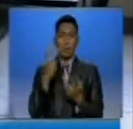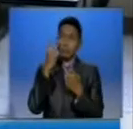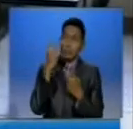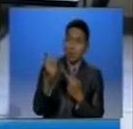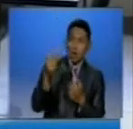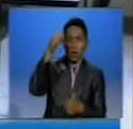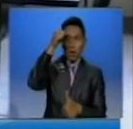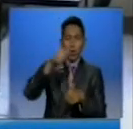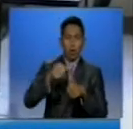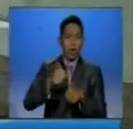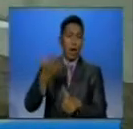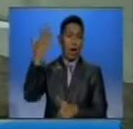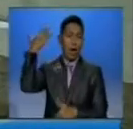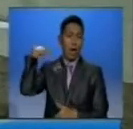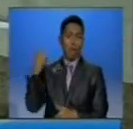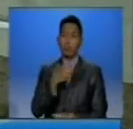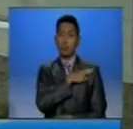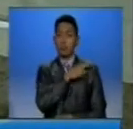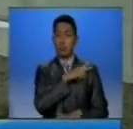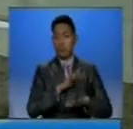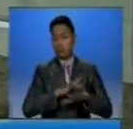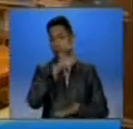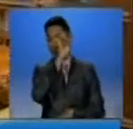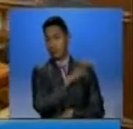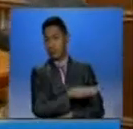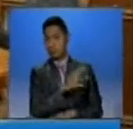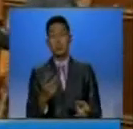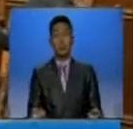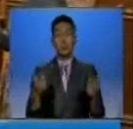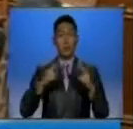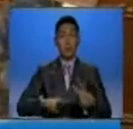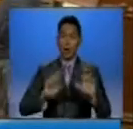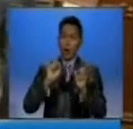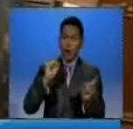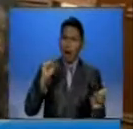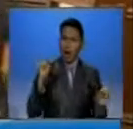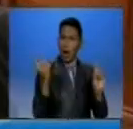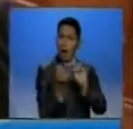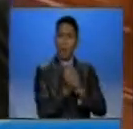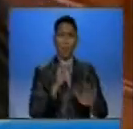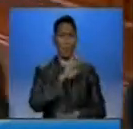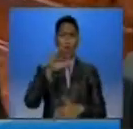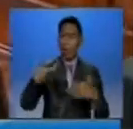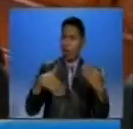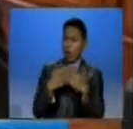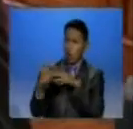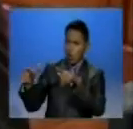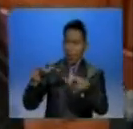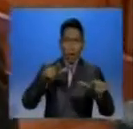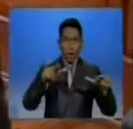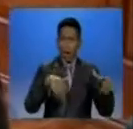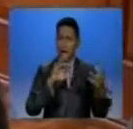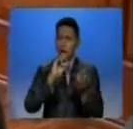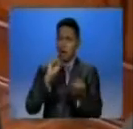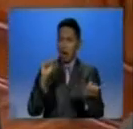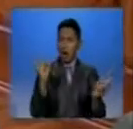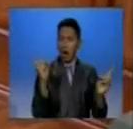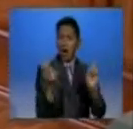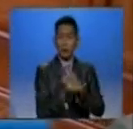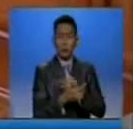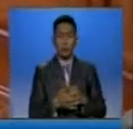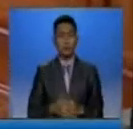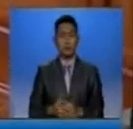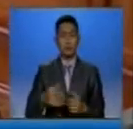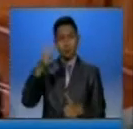desinterés, pero además demuestran la transformación ejecutada en todos los rincones. Hay que olvidar el pasado de las bombas y cambiarlos por